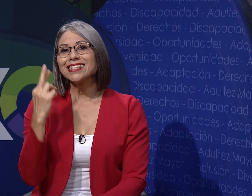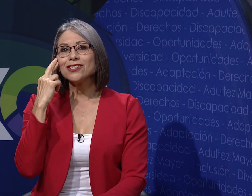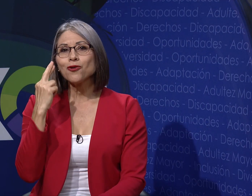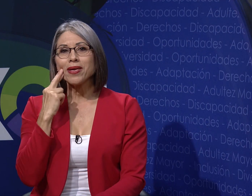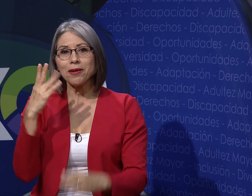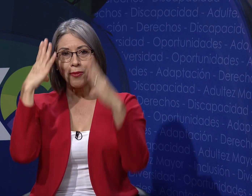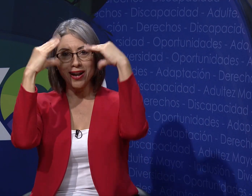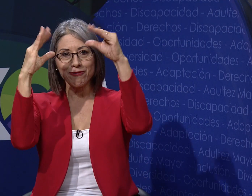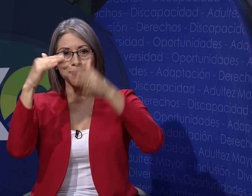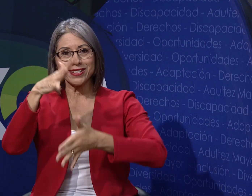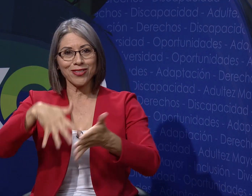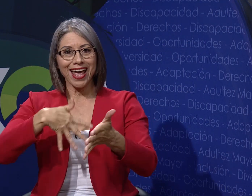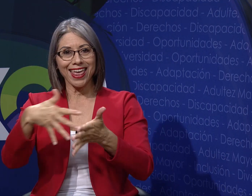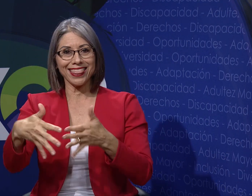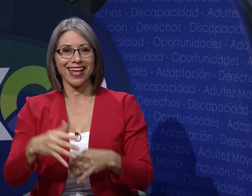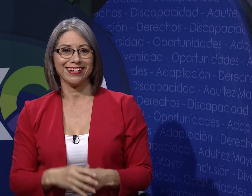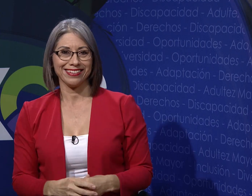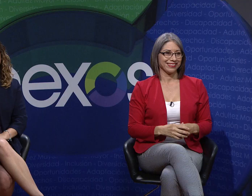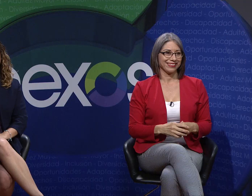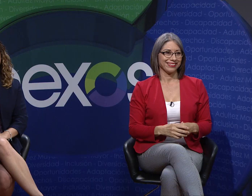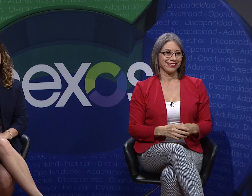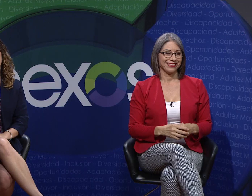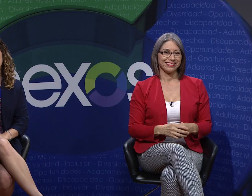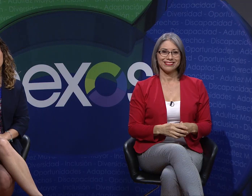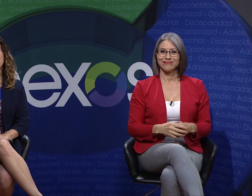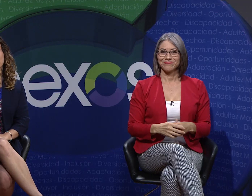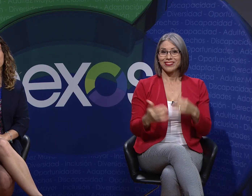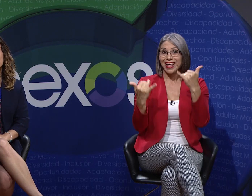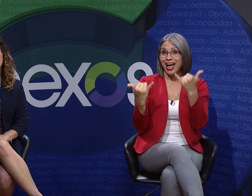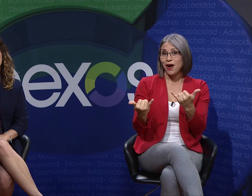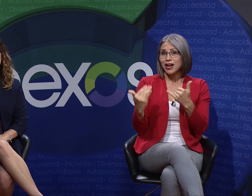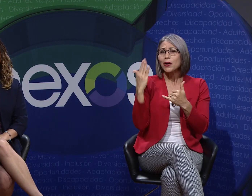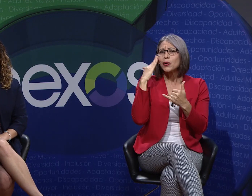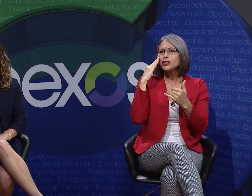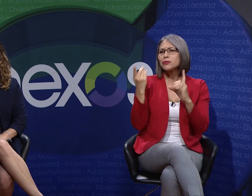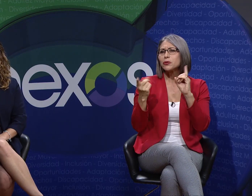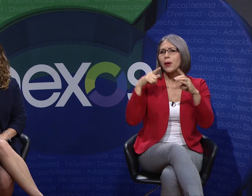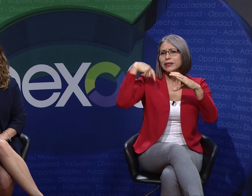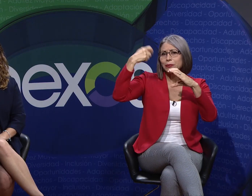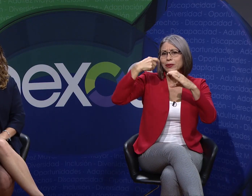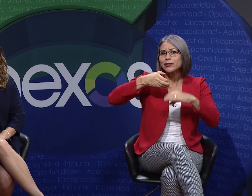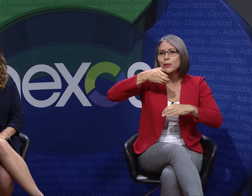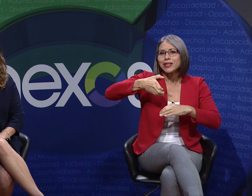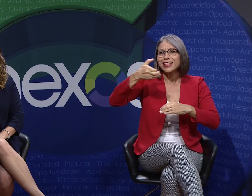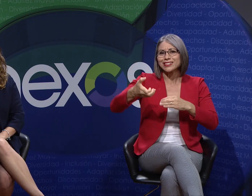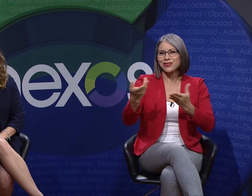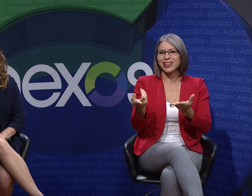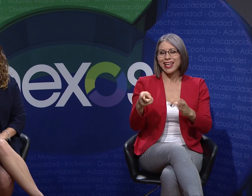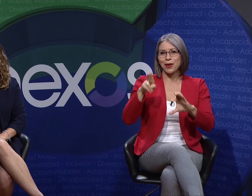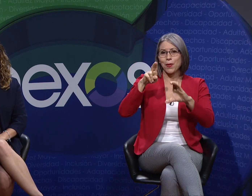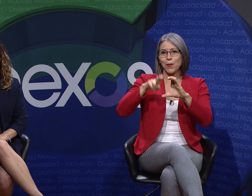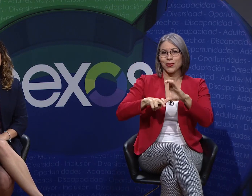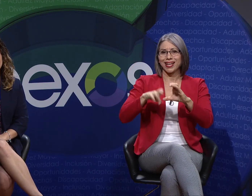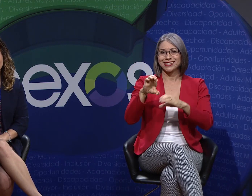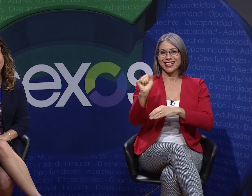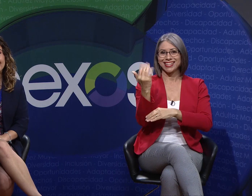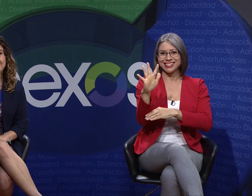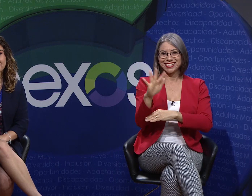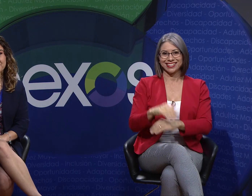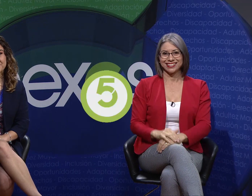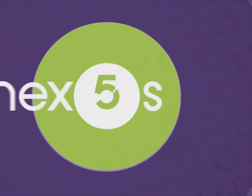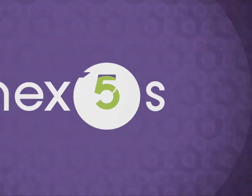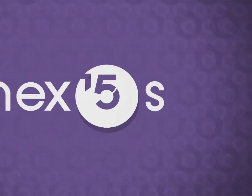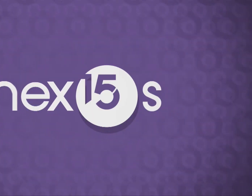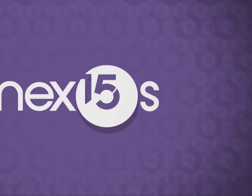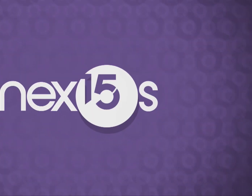Gracias, Rukmini, por la información de agenda. Ahora conocemos el audiovisual recomendado en nuestra sección Butaca C15.